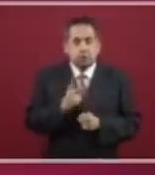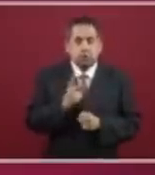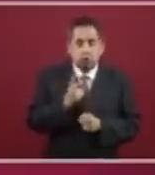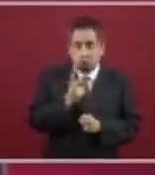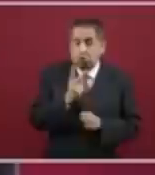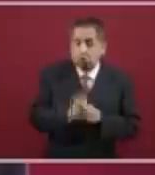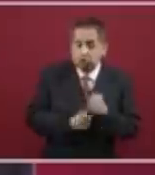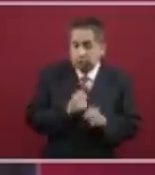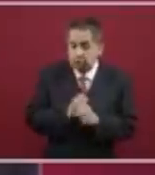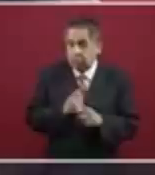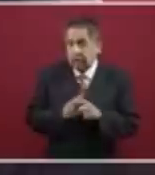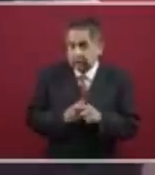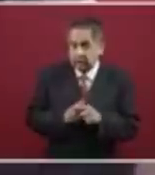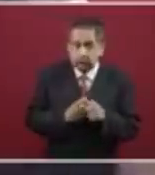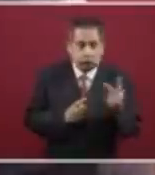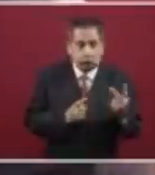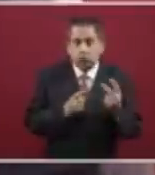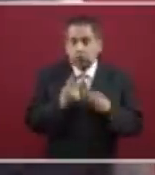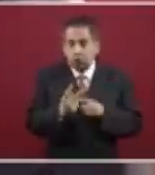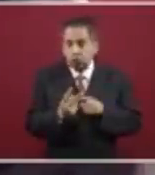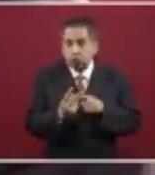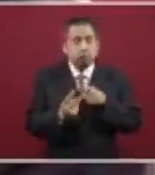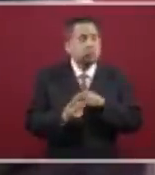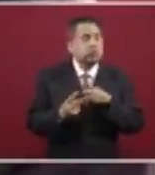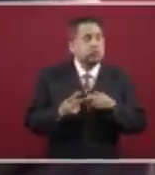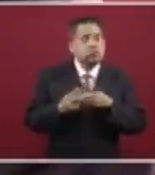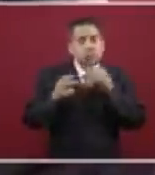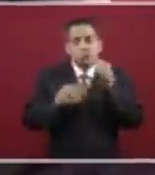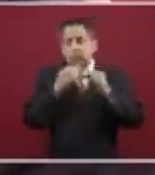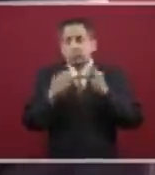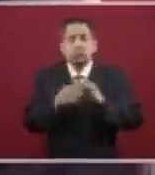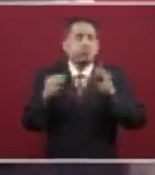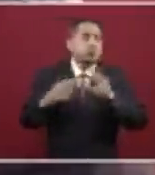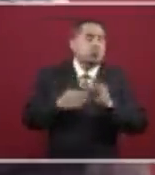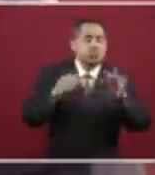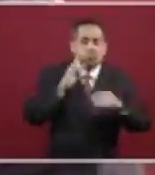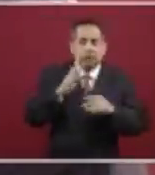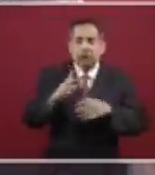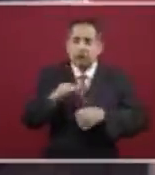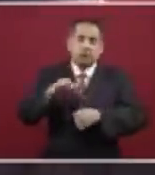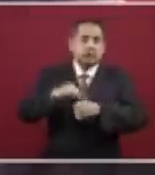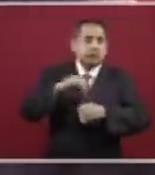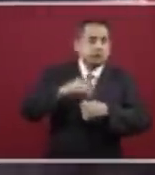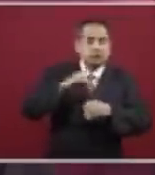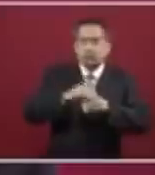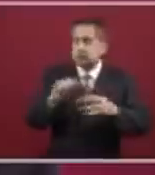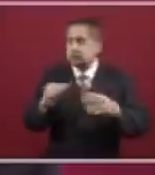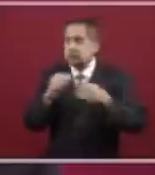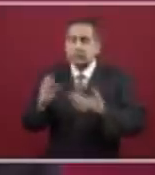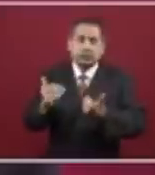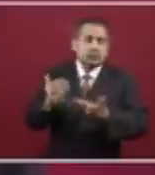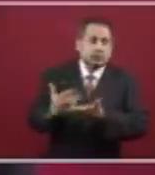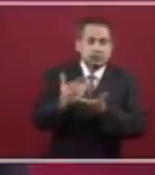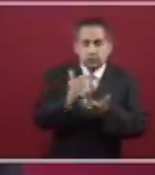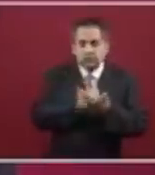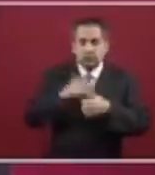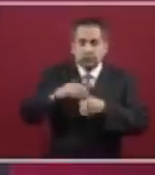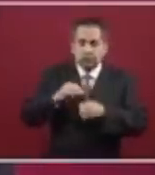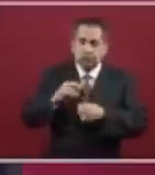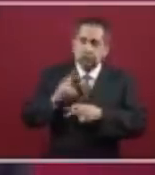dos, pues los tiene que dedicar a lo electoral para